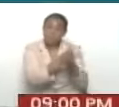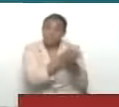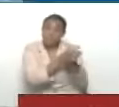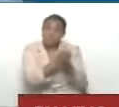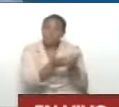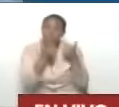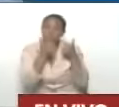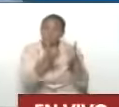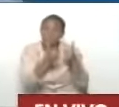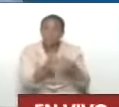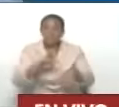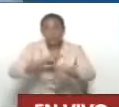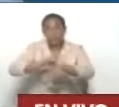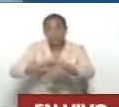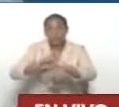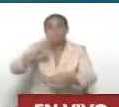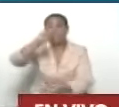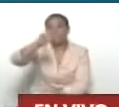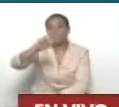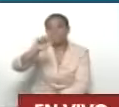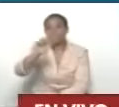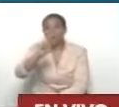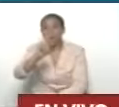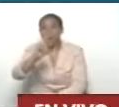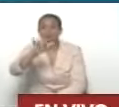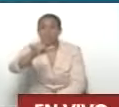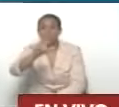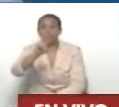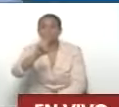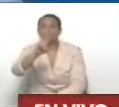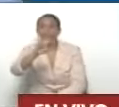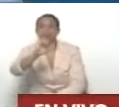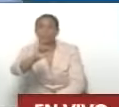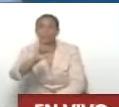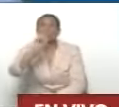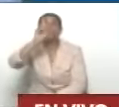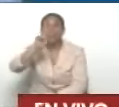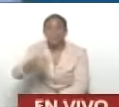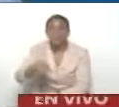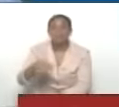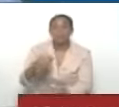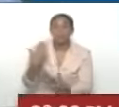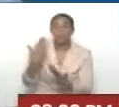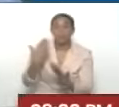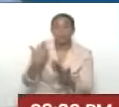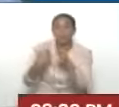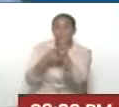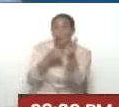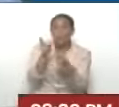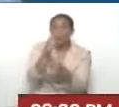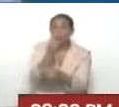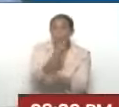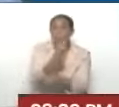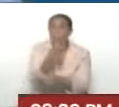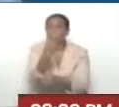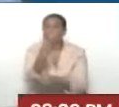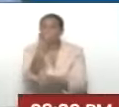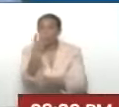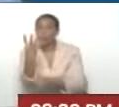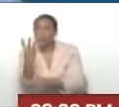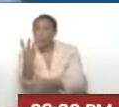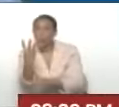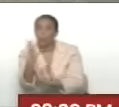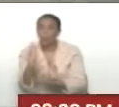emprendedoras, la doctora Marjorie Barjela. Pero tenemos aquí uno, dos, tres,